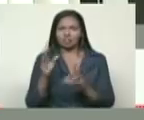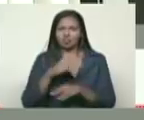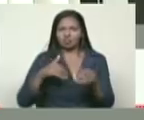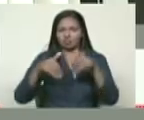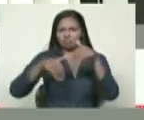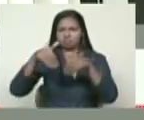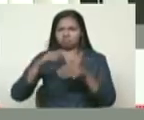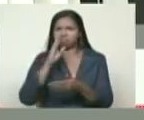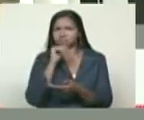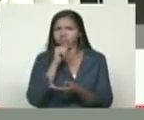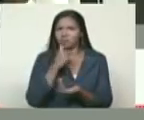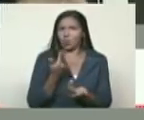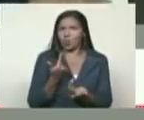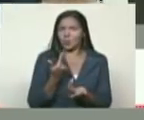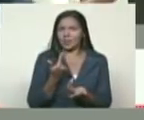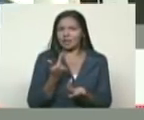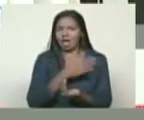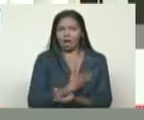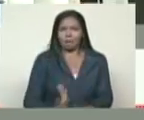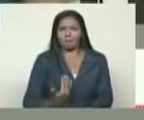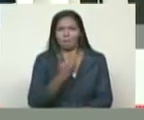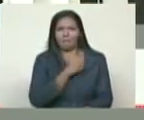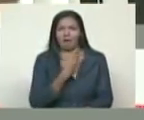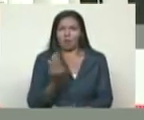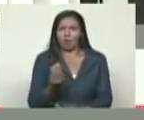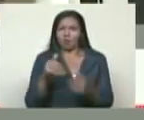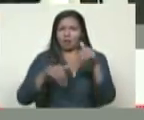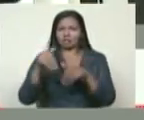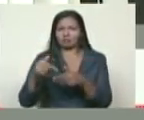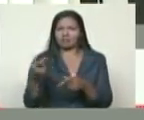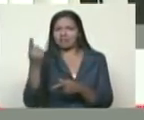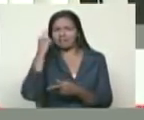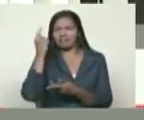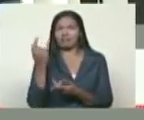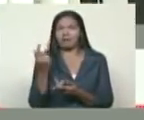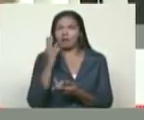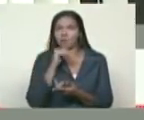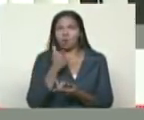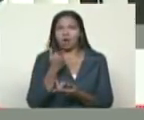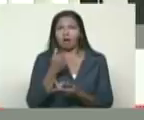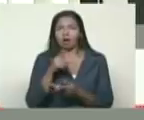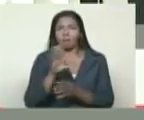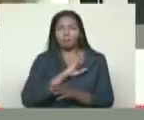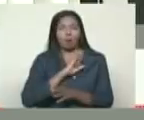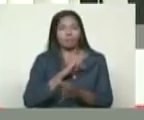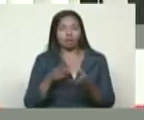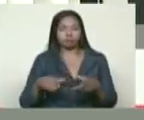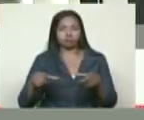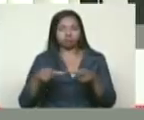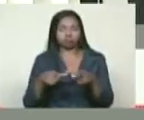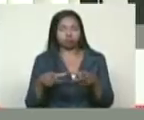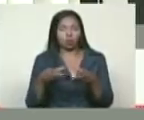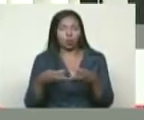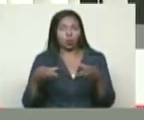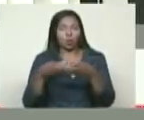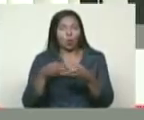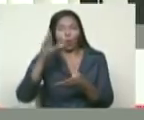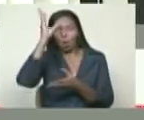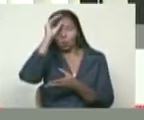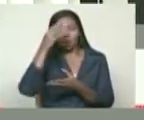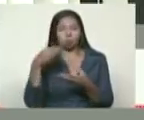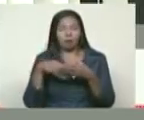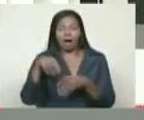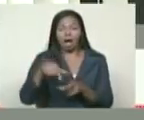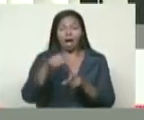Bolton? ¿Quién lo eligió? ¿Cuándo fueron esas elecciones? ¿Serían en la oficina oval de Trump que hicieron unas elecciones ustedes y